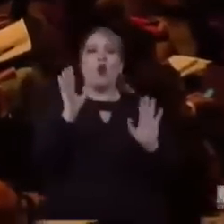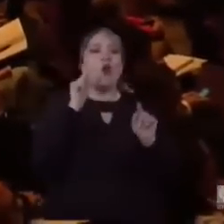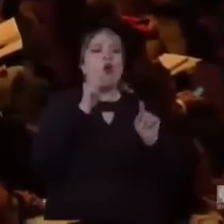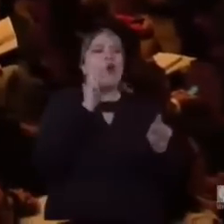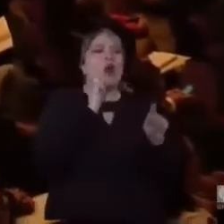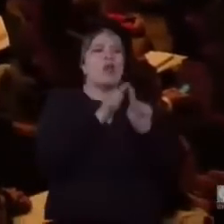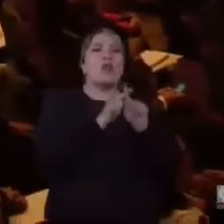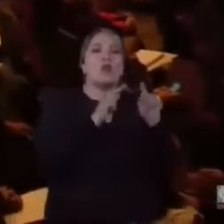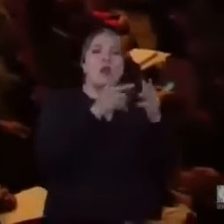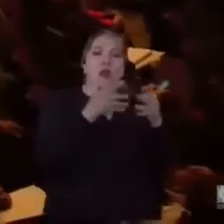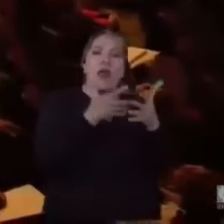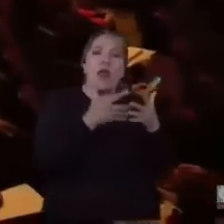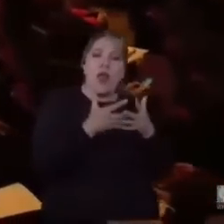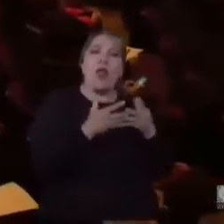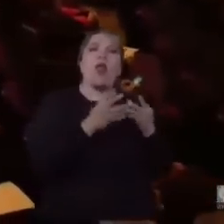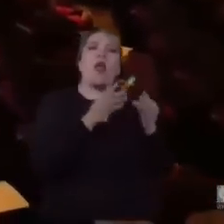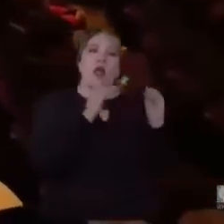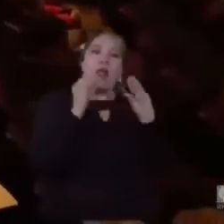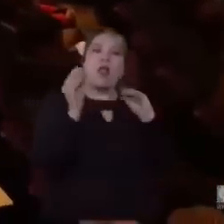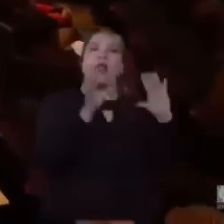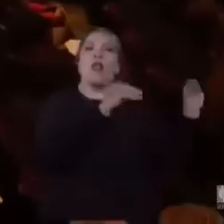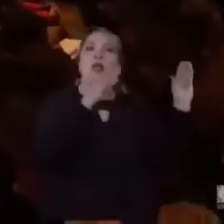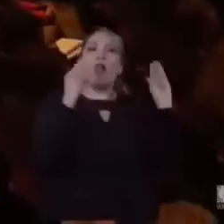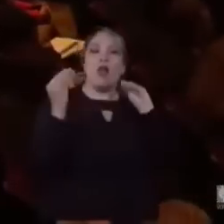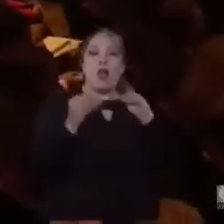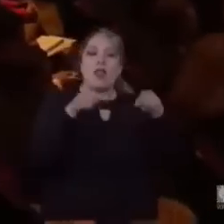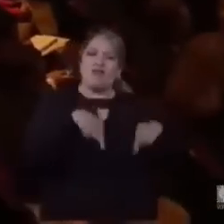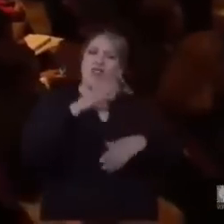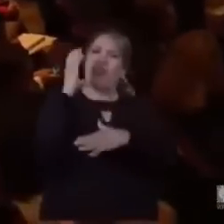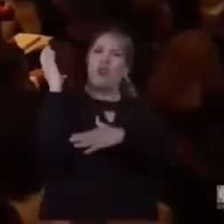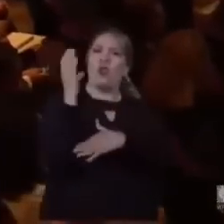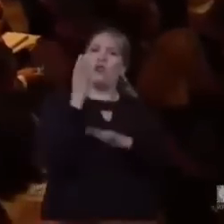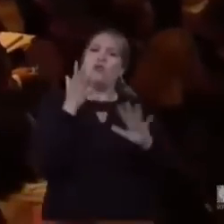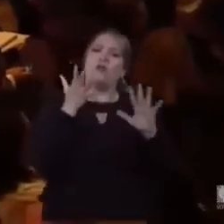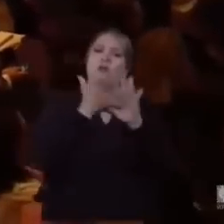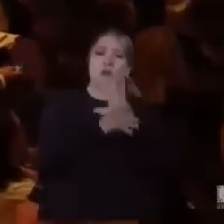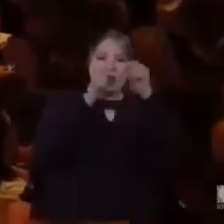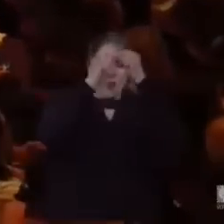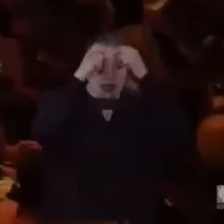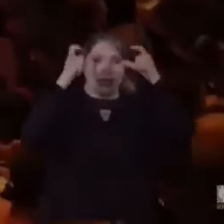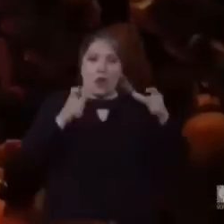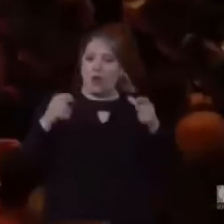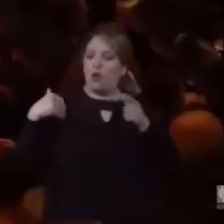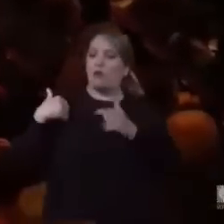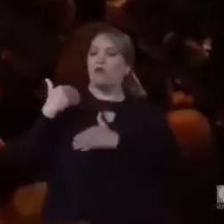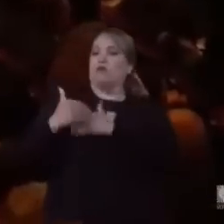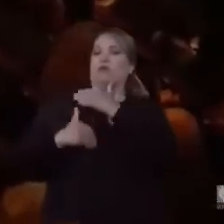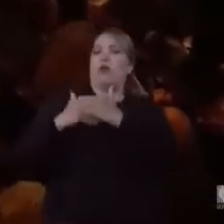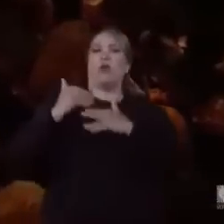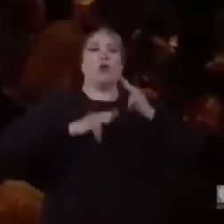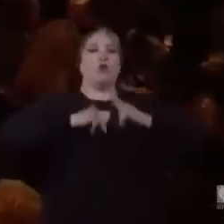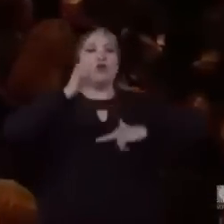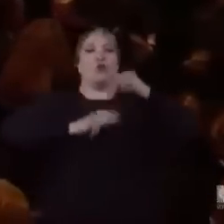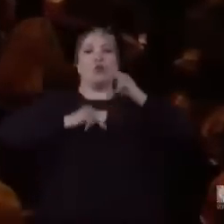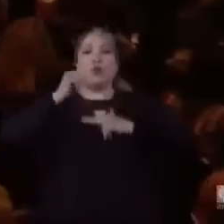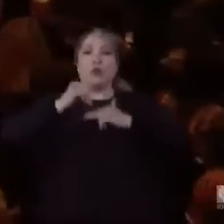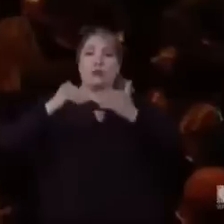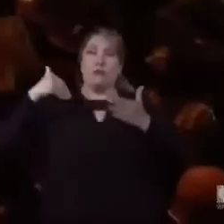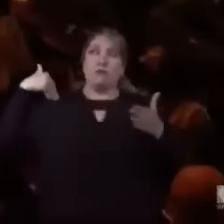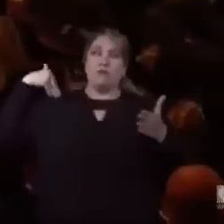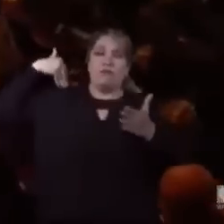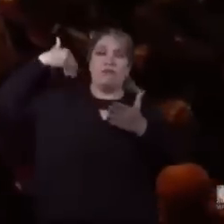a una conversación sin miedo sobre la nación que somos y el Estado que hemos venido construyendo desde